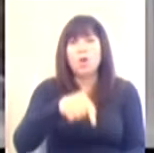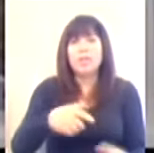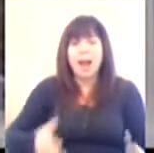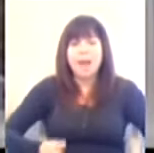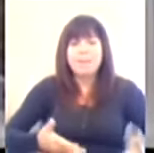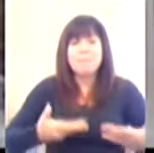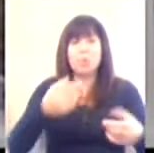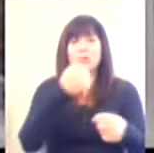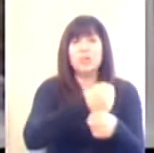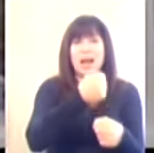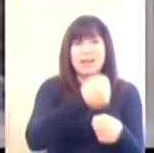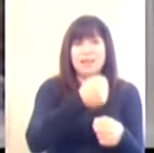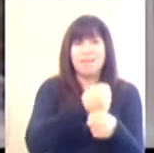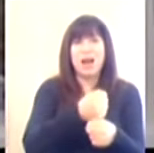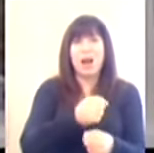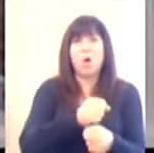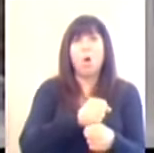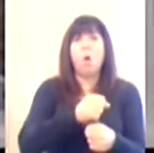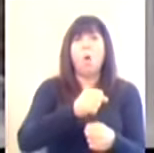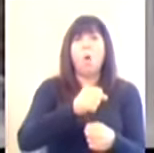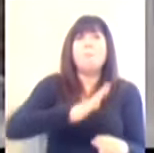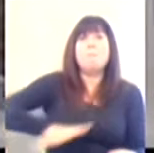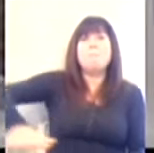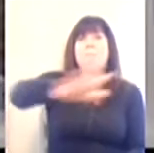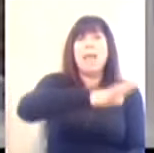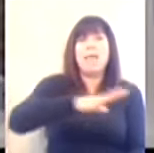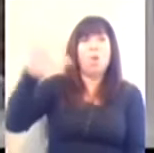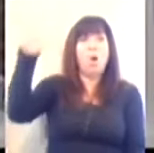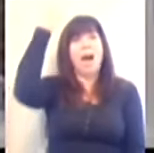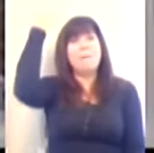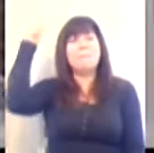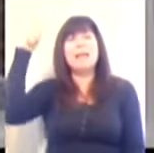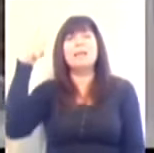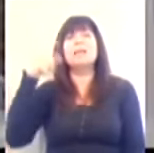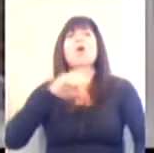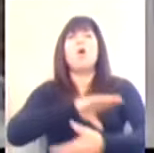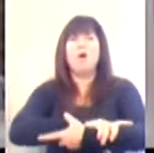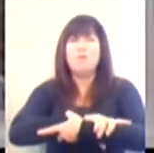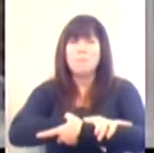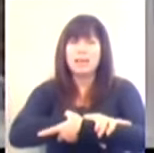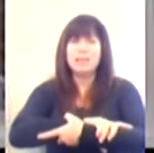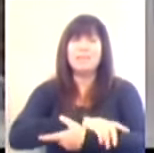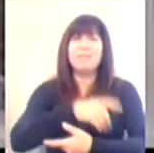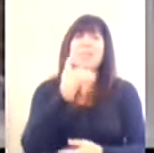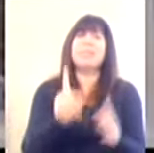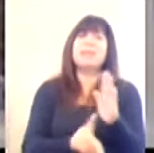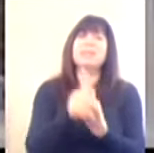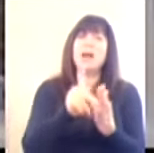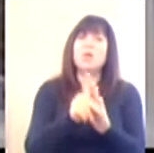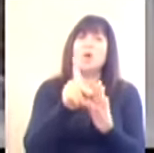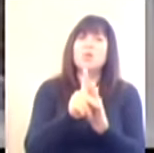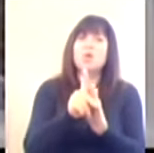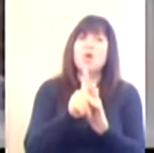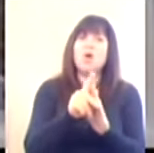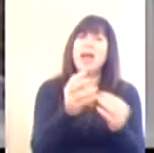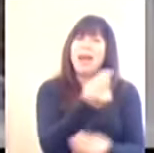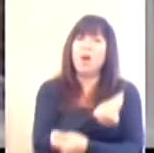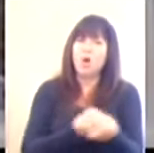conjunto donde el cuidado del medio ambiente no solo es compatible con nuestro desarrollo económico y social, sino que lo